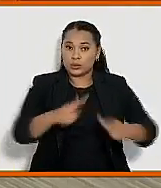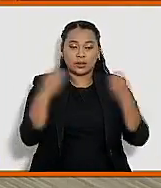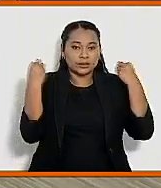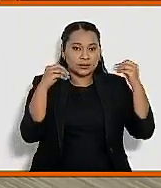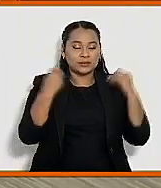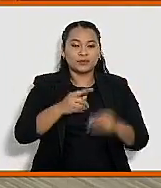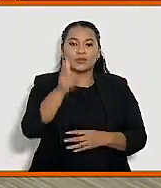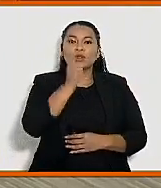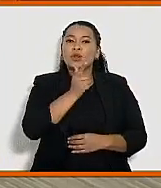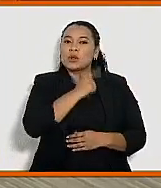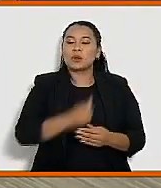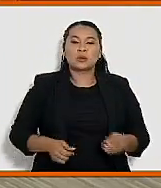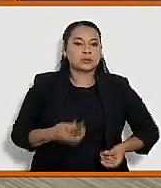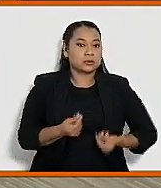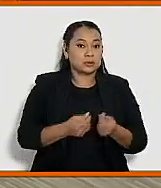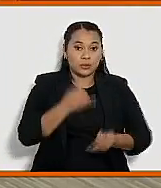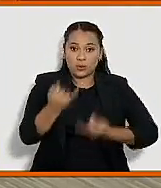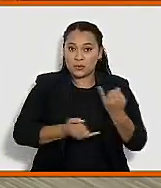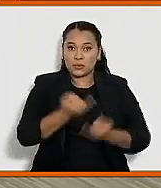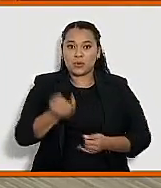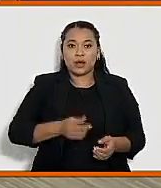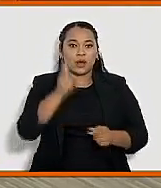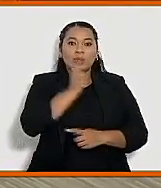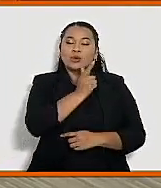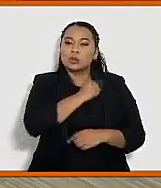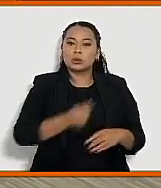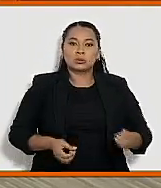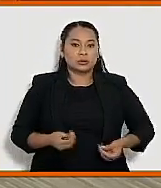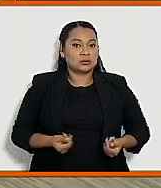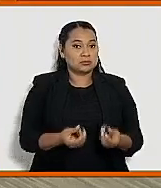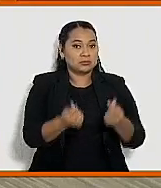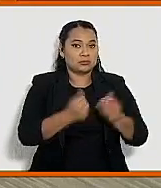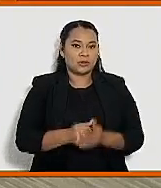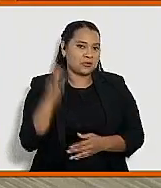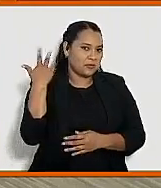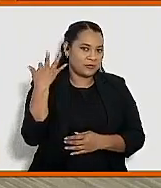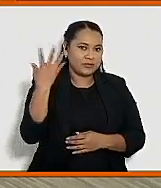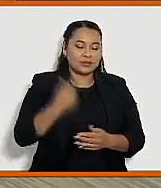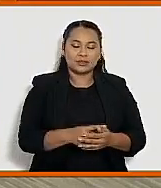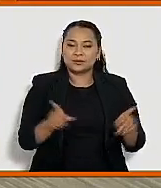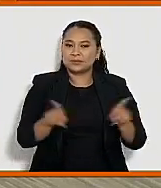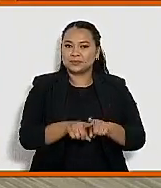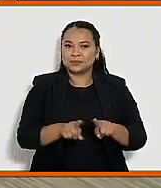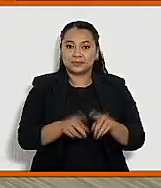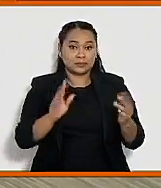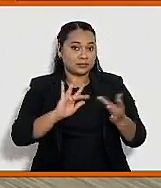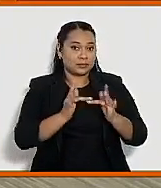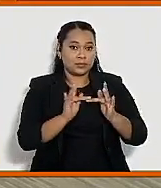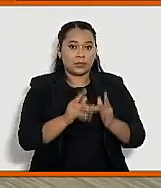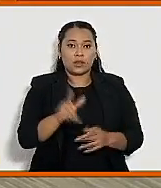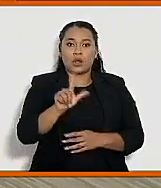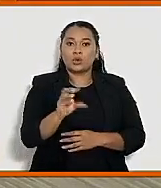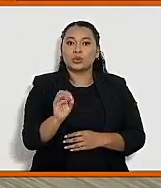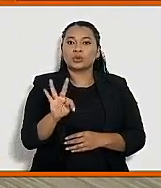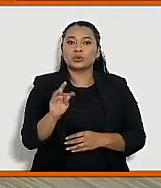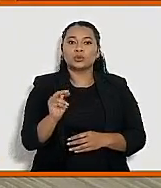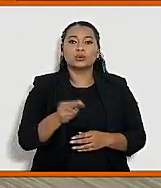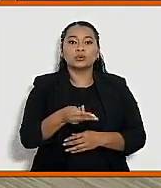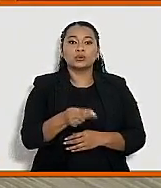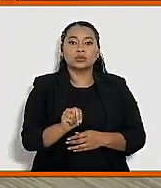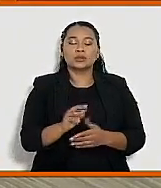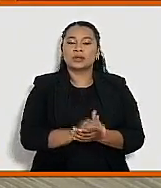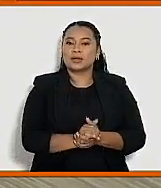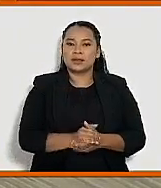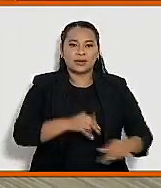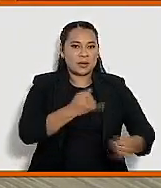al día de forma fácil, rápida y conveniente. También lo puedes hacer a través de loto.hn o a través de mensajito. A jugar se ha dicho con